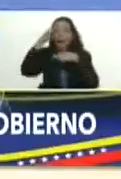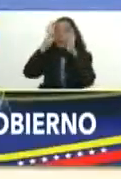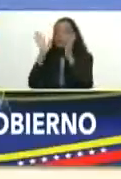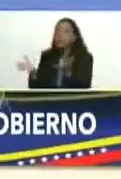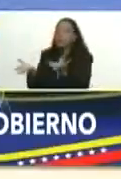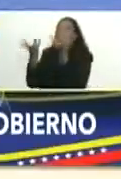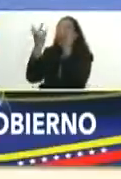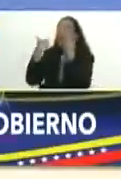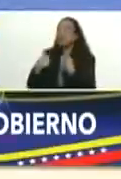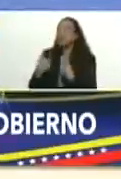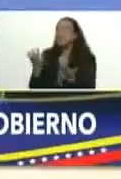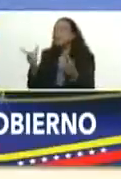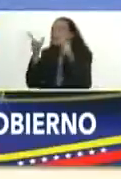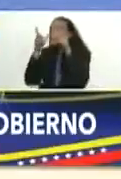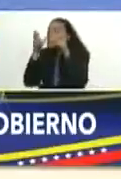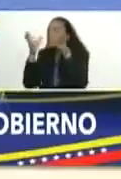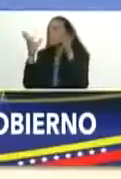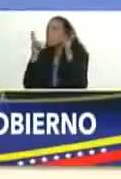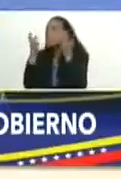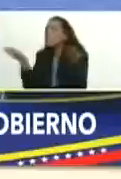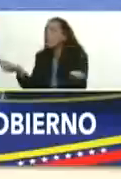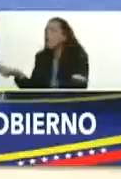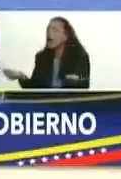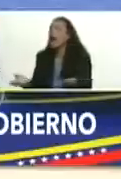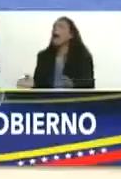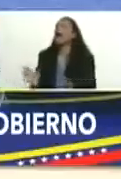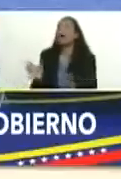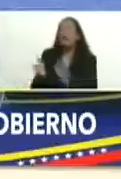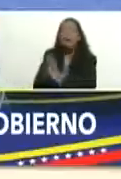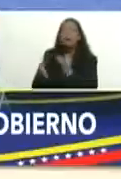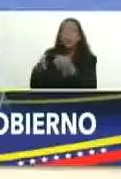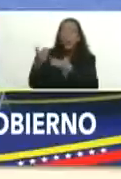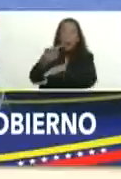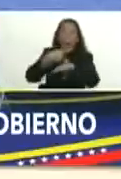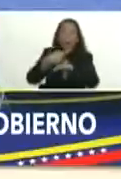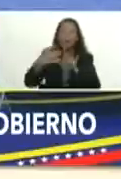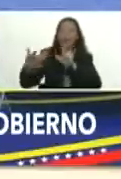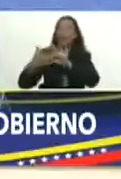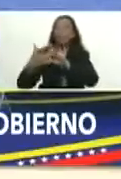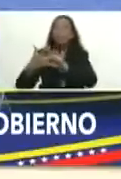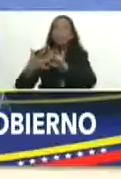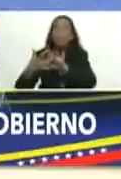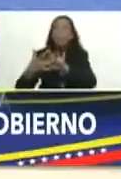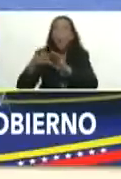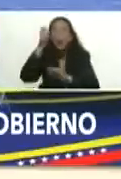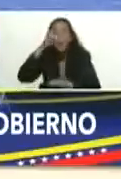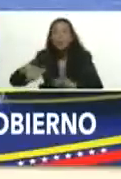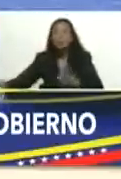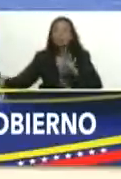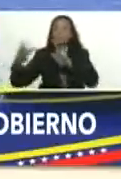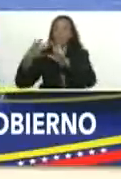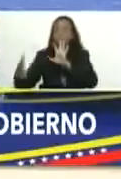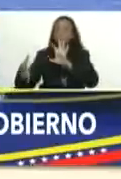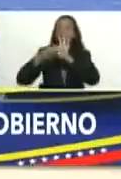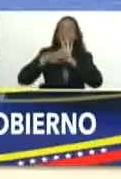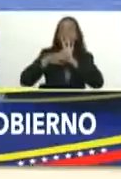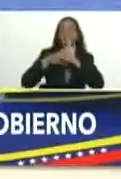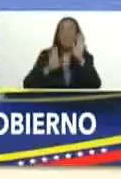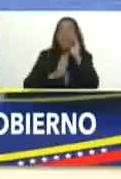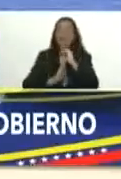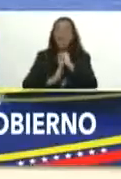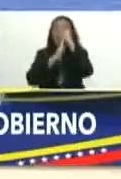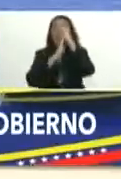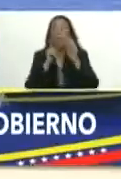escucharlo, que el pueblo interpele a los organismos de gobierno, que el pueblo interpele al